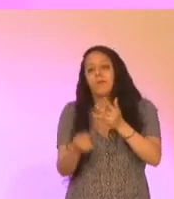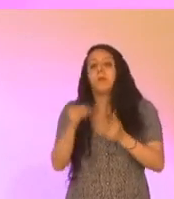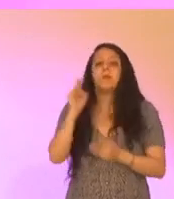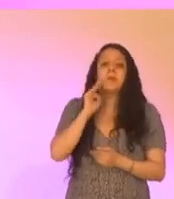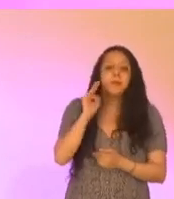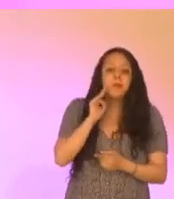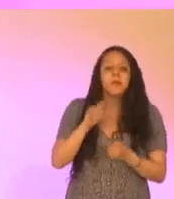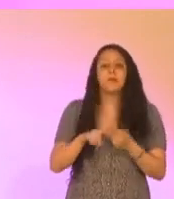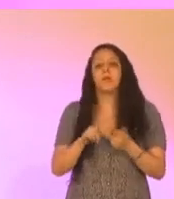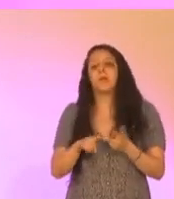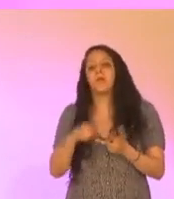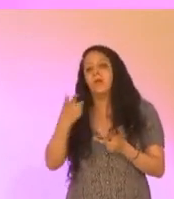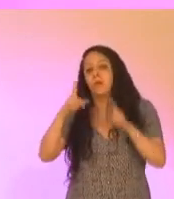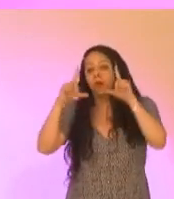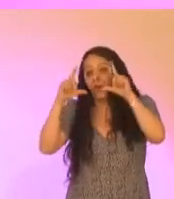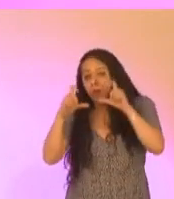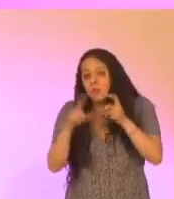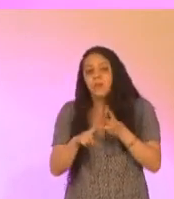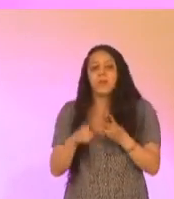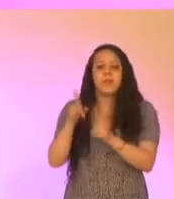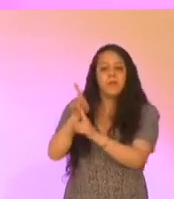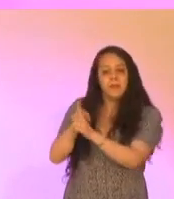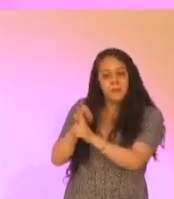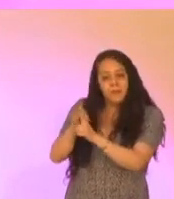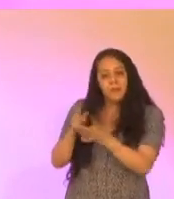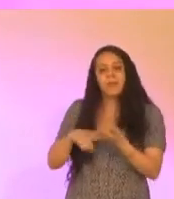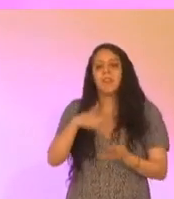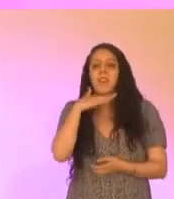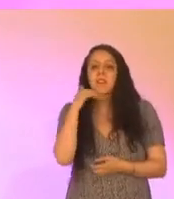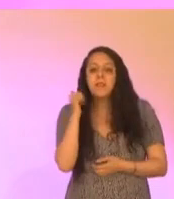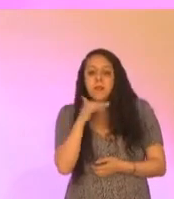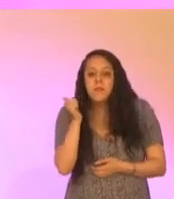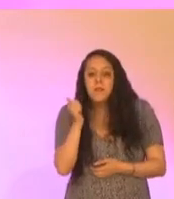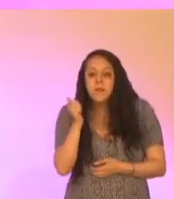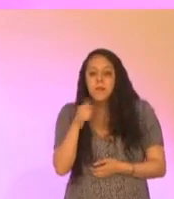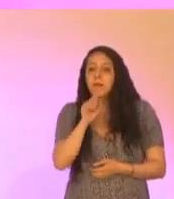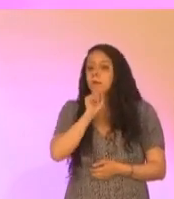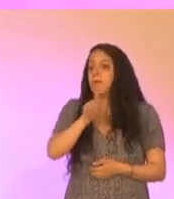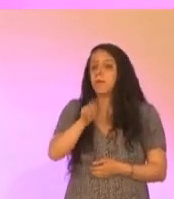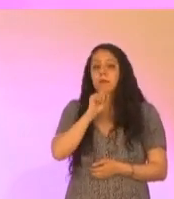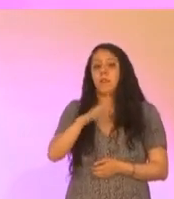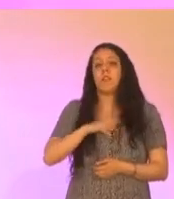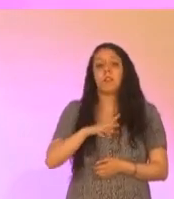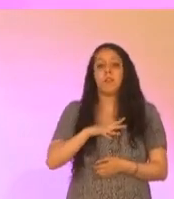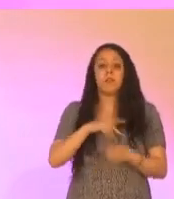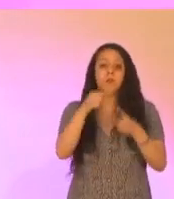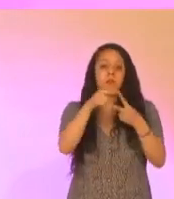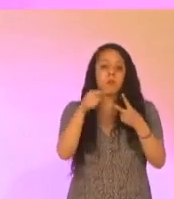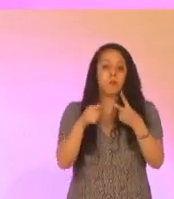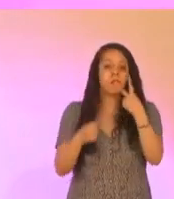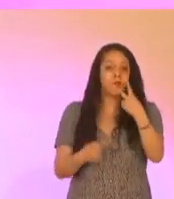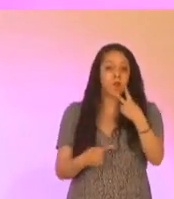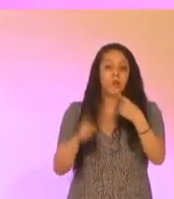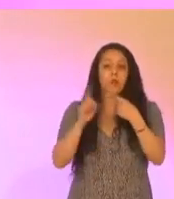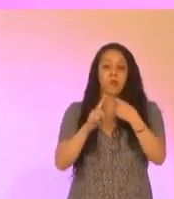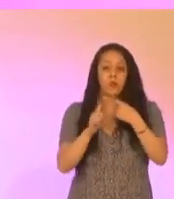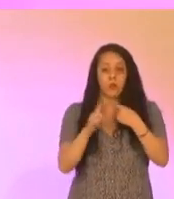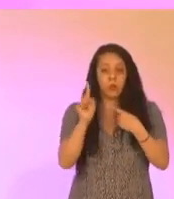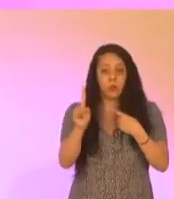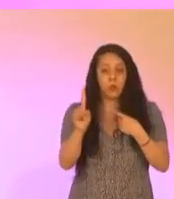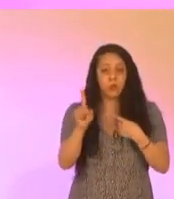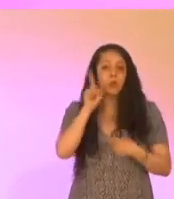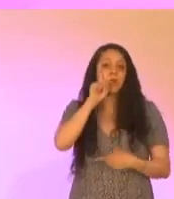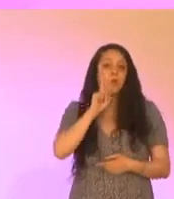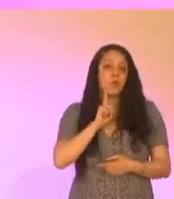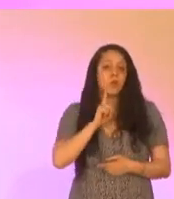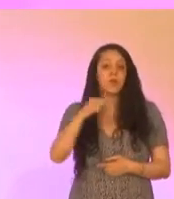interesante digamos entrarle a esa parte hay música también comentar de dos textos más de una misma autora que es la única que